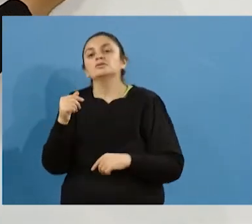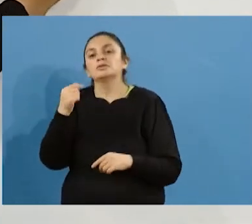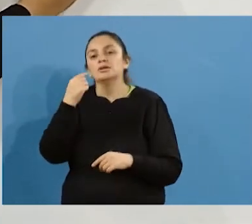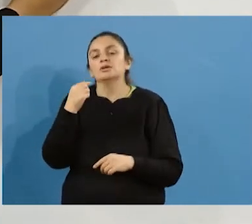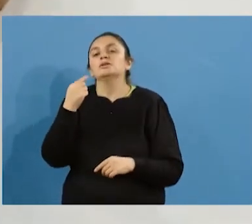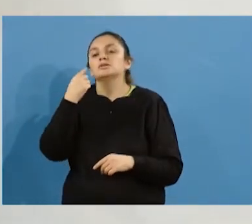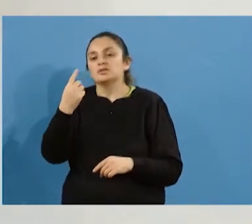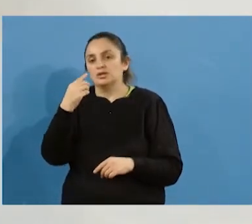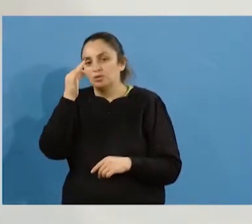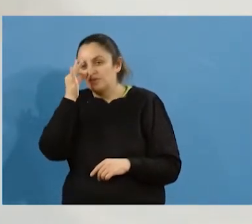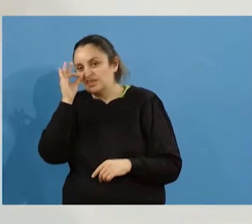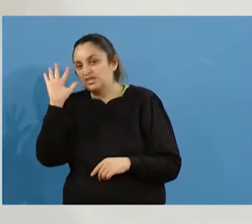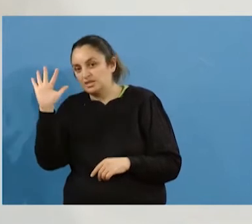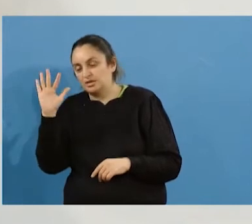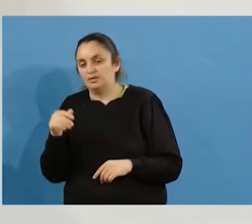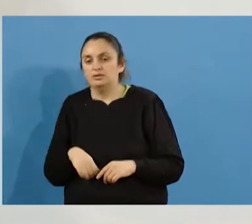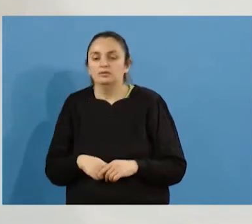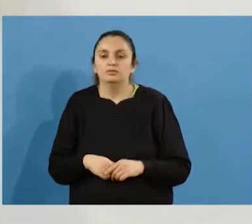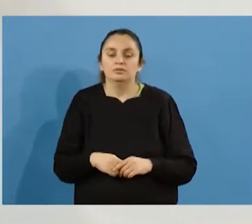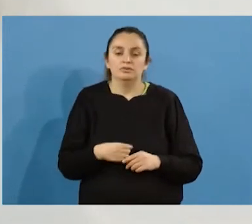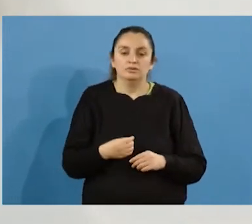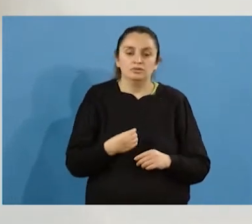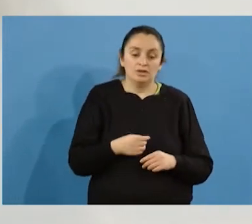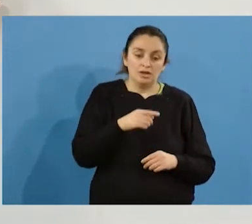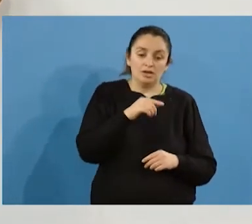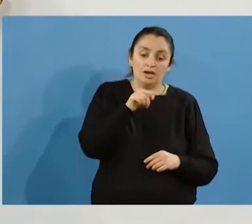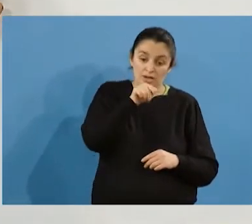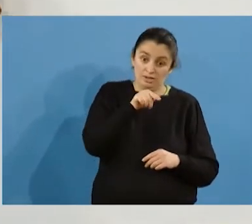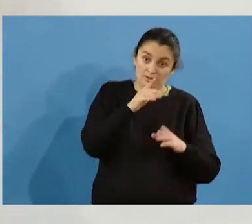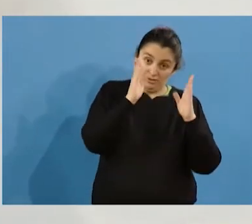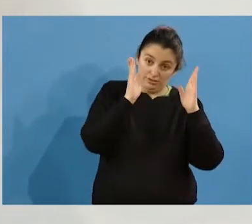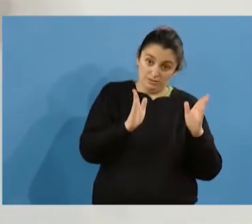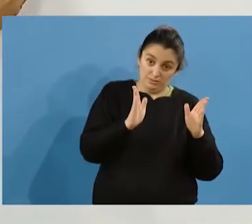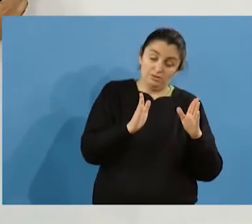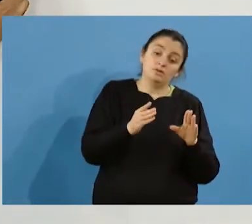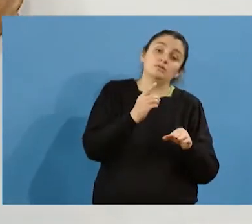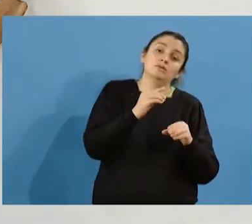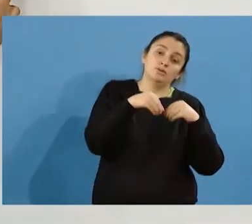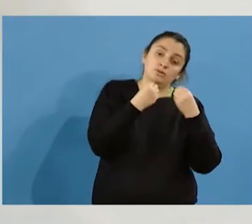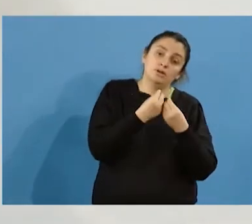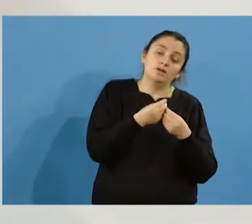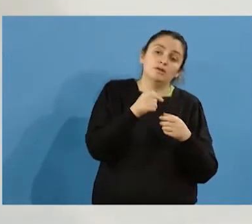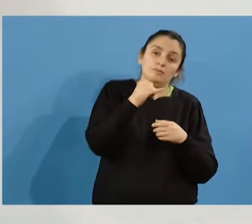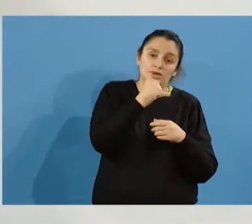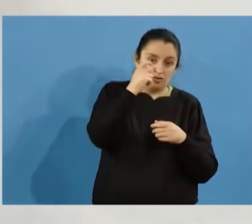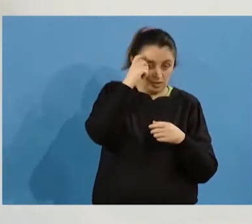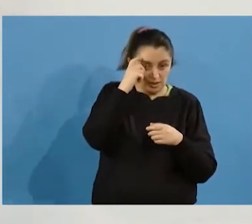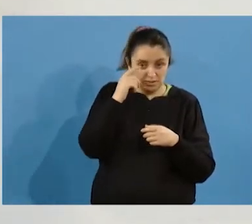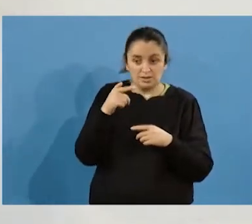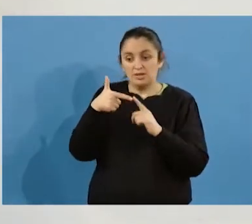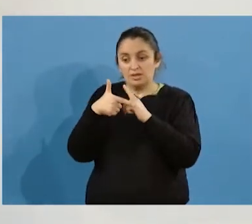125 me quedaría menos 10 en este / 5 acá